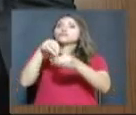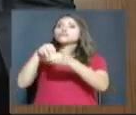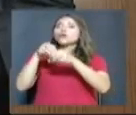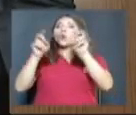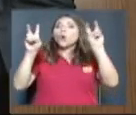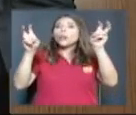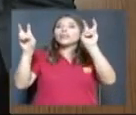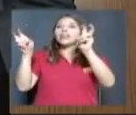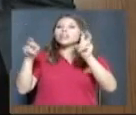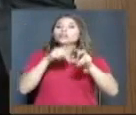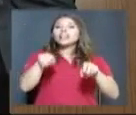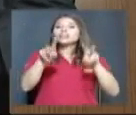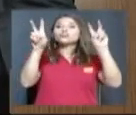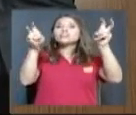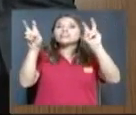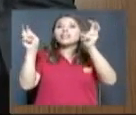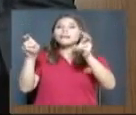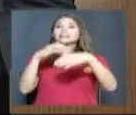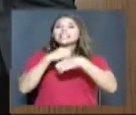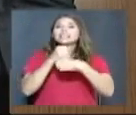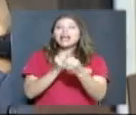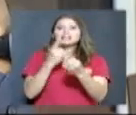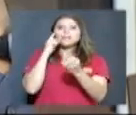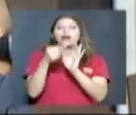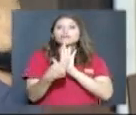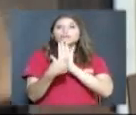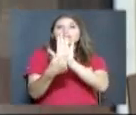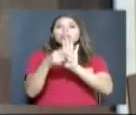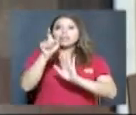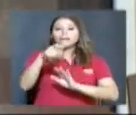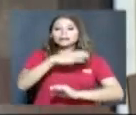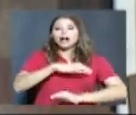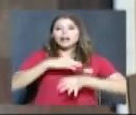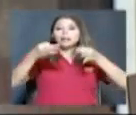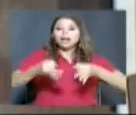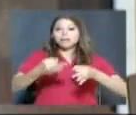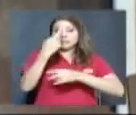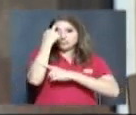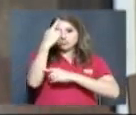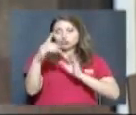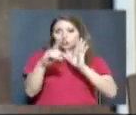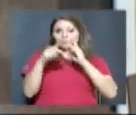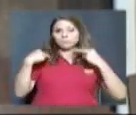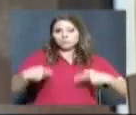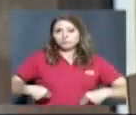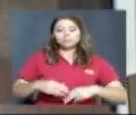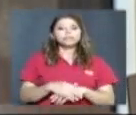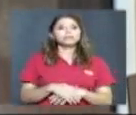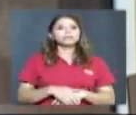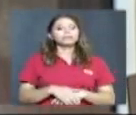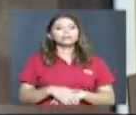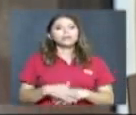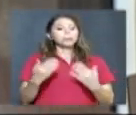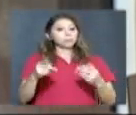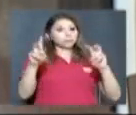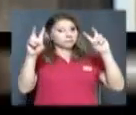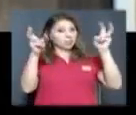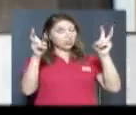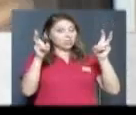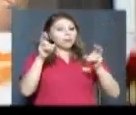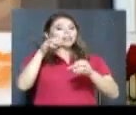contenidos tiene que ser de calidad y respetuosos de derechos humanos. Don Germán. No, el tema de los contenidos, para mí, que es